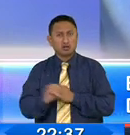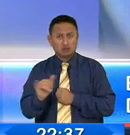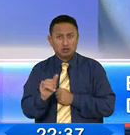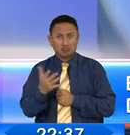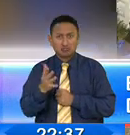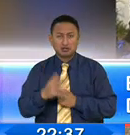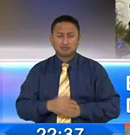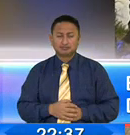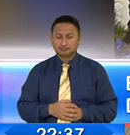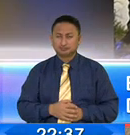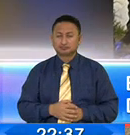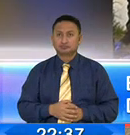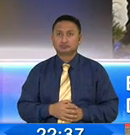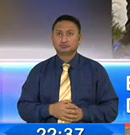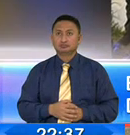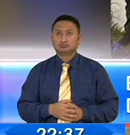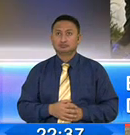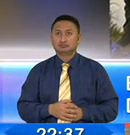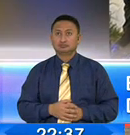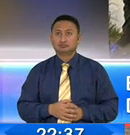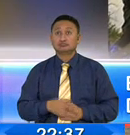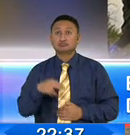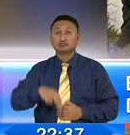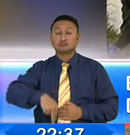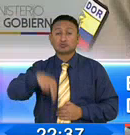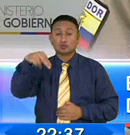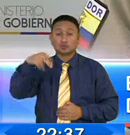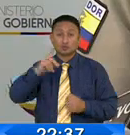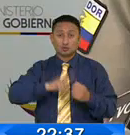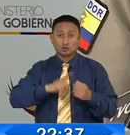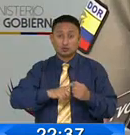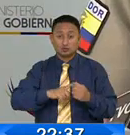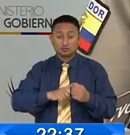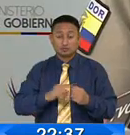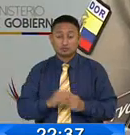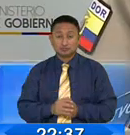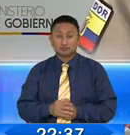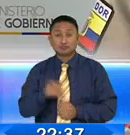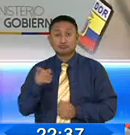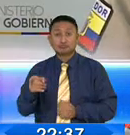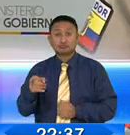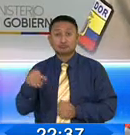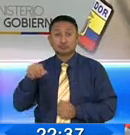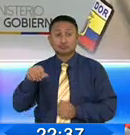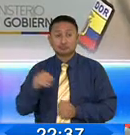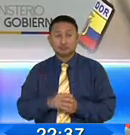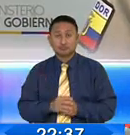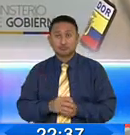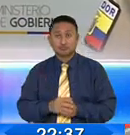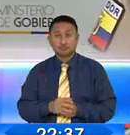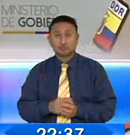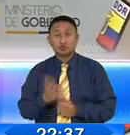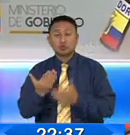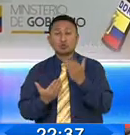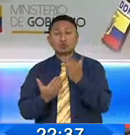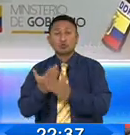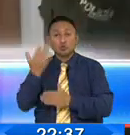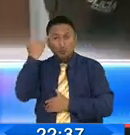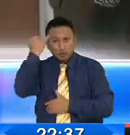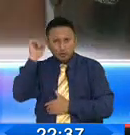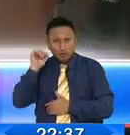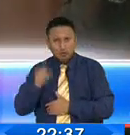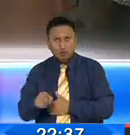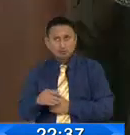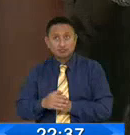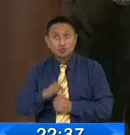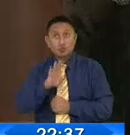de las encontradas horas atrás en el norte de la ciudad. Es un evento que tiene las características nuevas en este accionar. Los